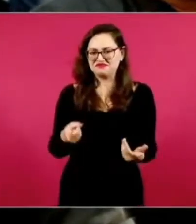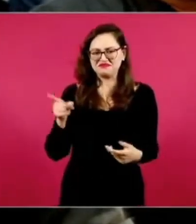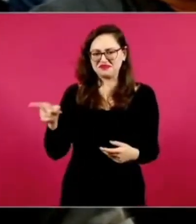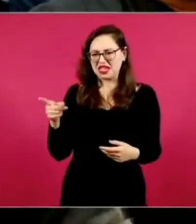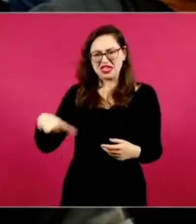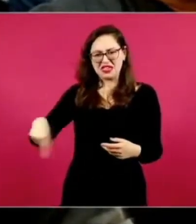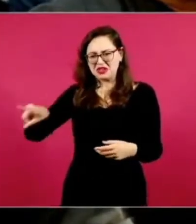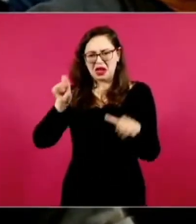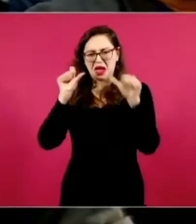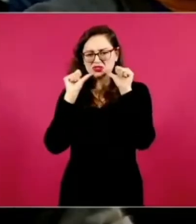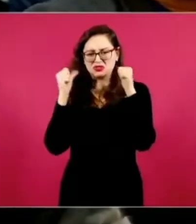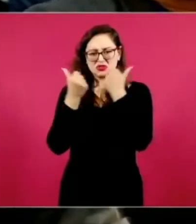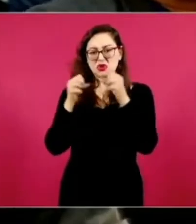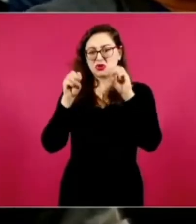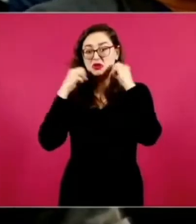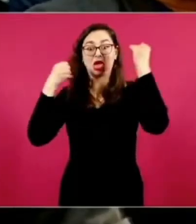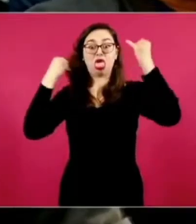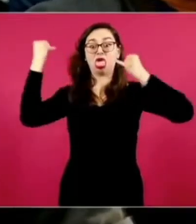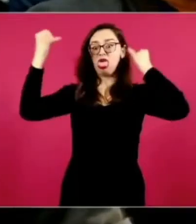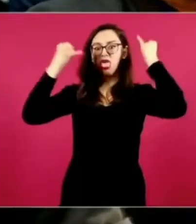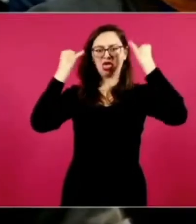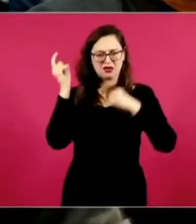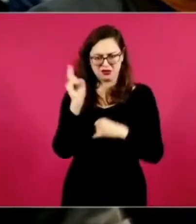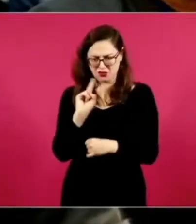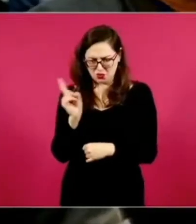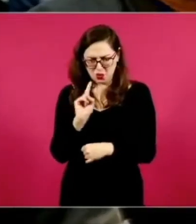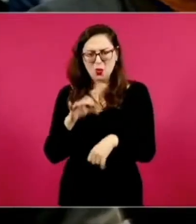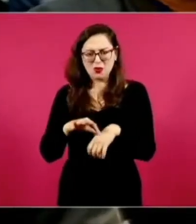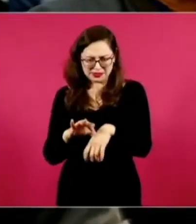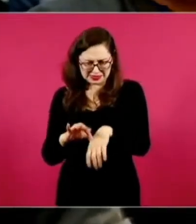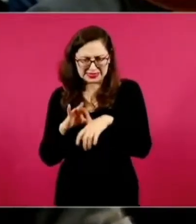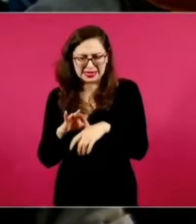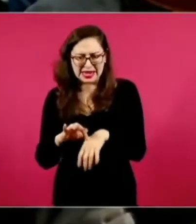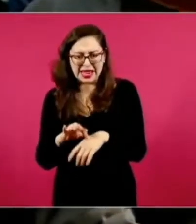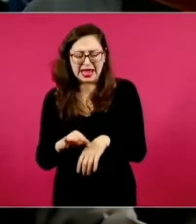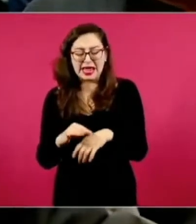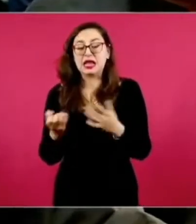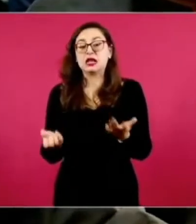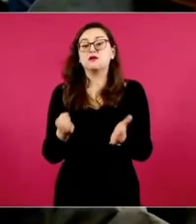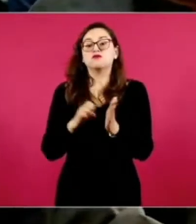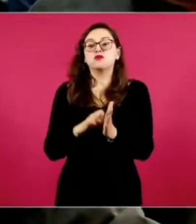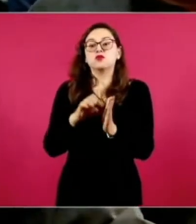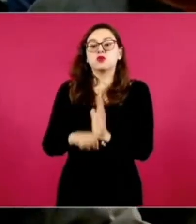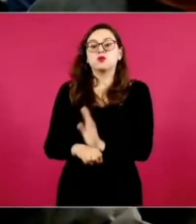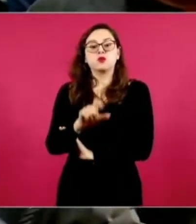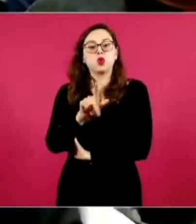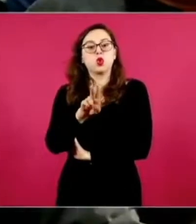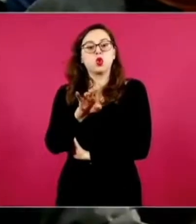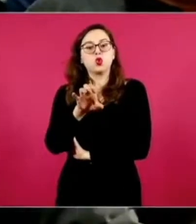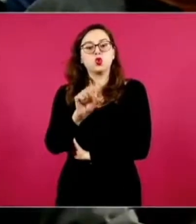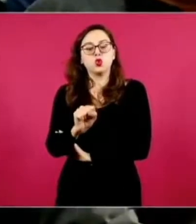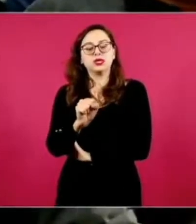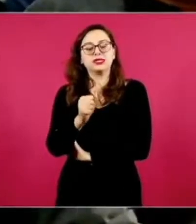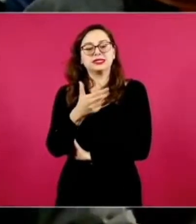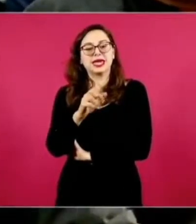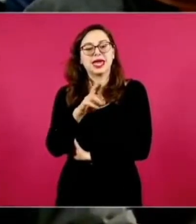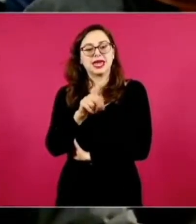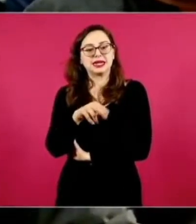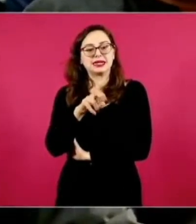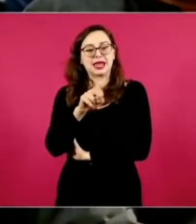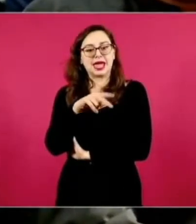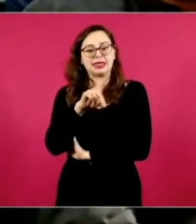inventar una cosa así. Usted ha señalado, por ejemplo, de Luis Hernández Navarro y ha